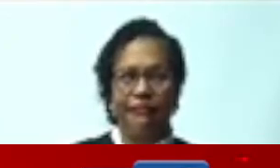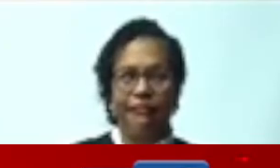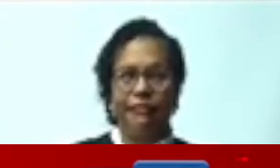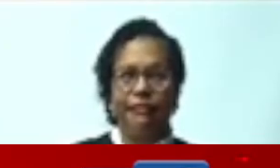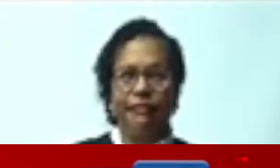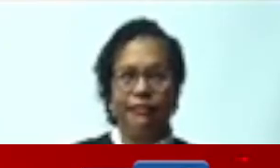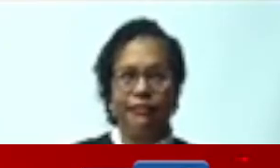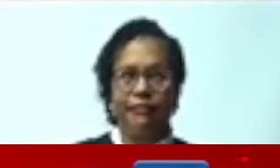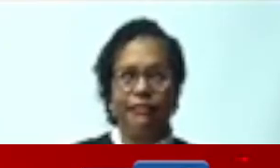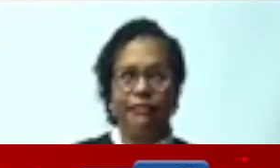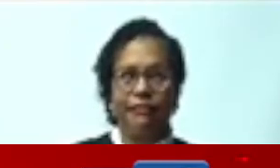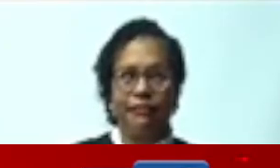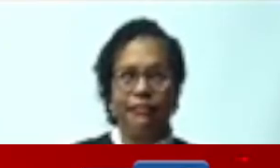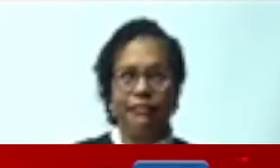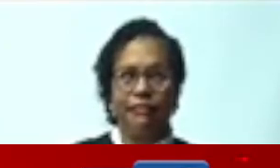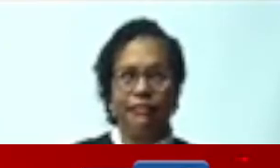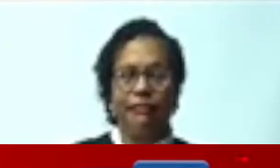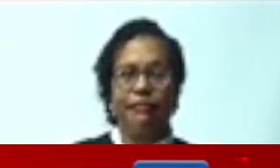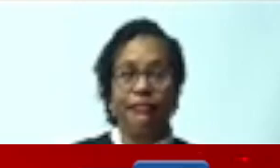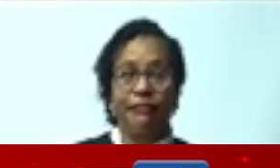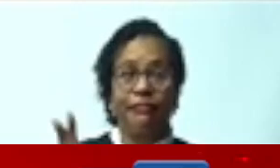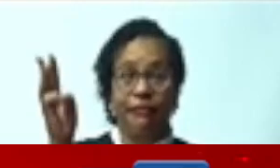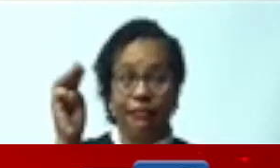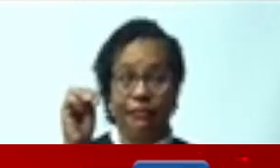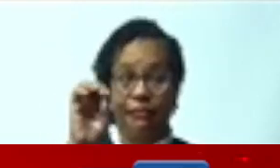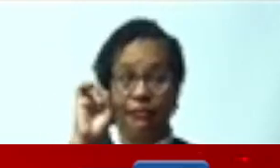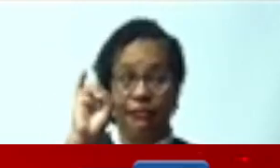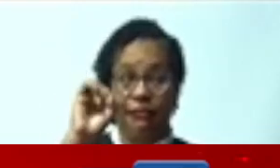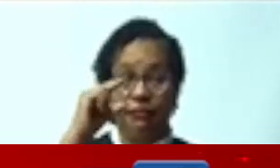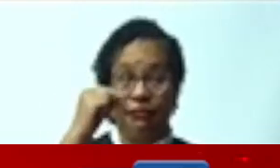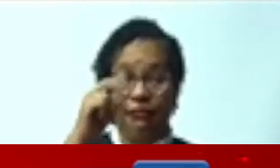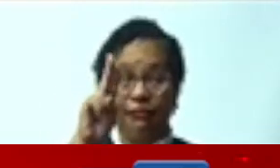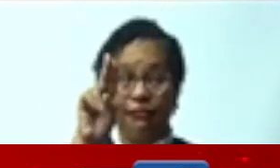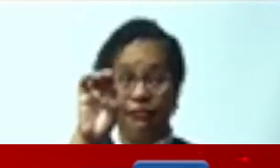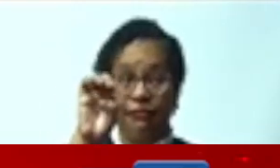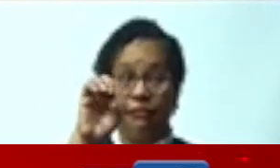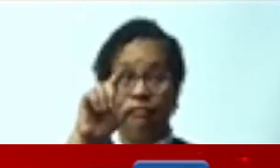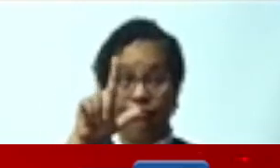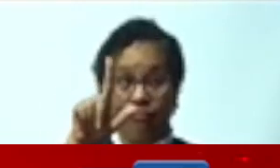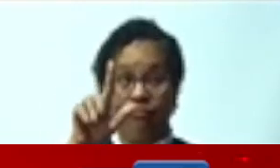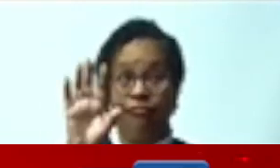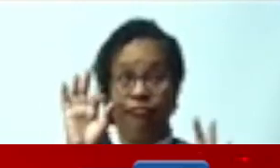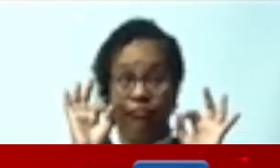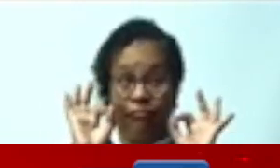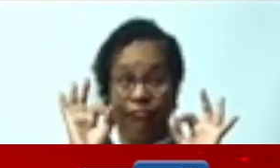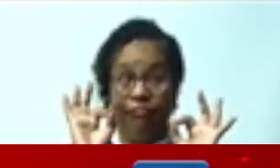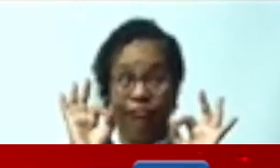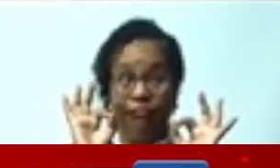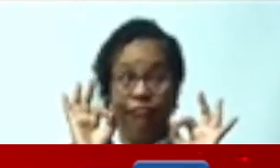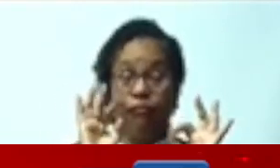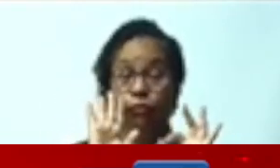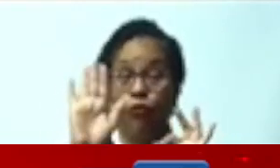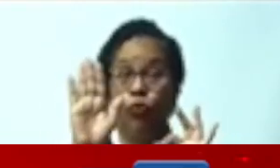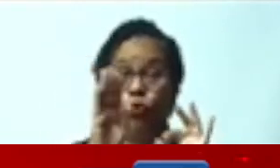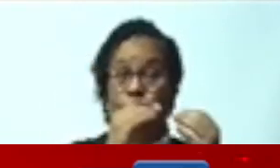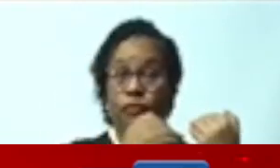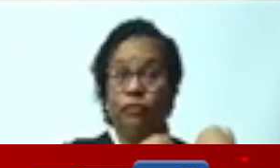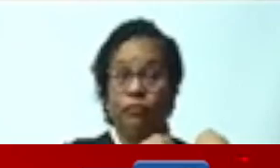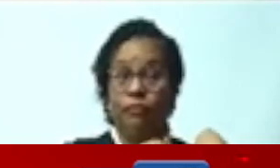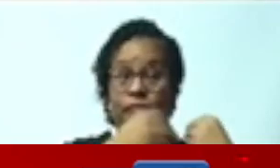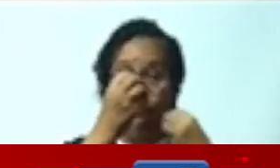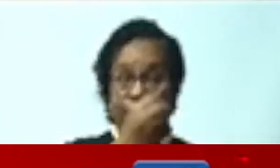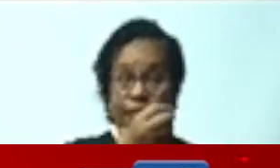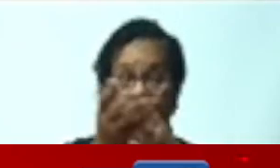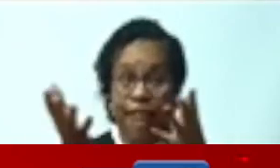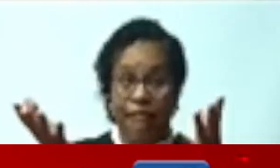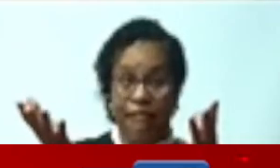se ha convertido en un tribuno, en un tribuno. Su vocero no lo escuchó el turno,